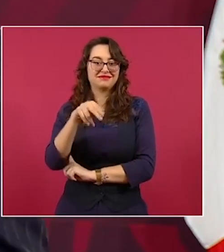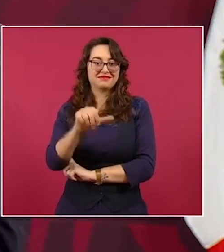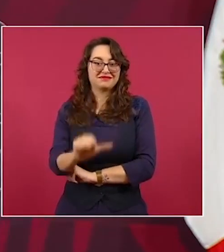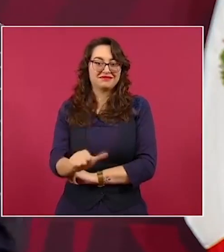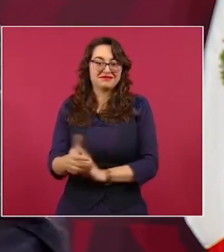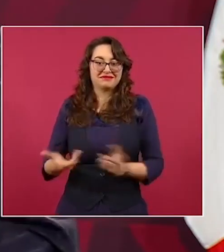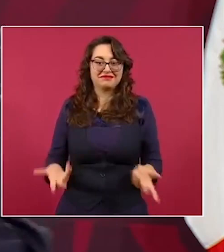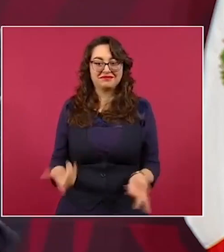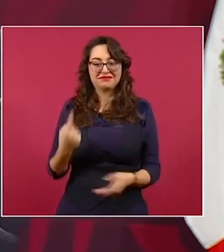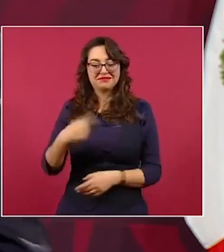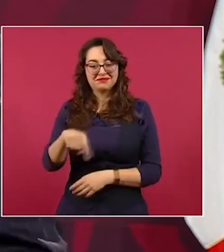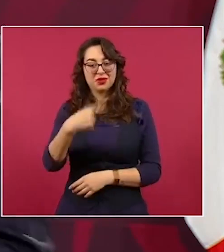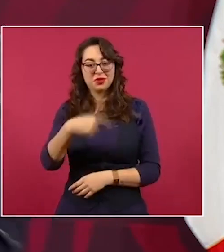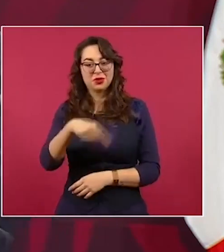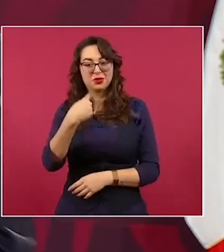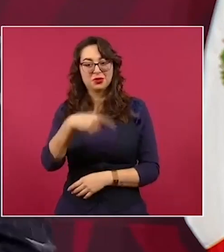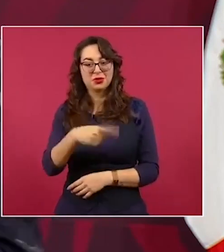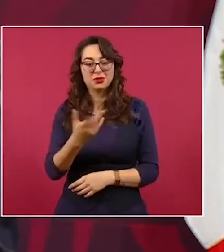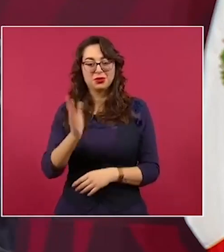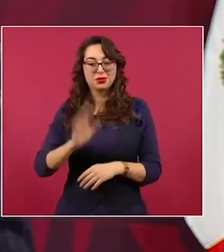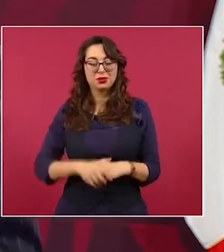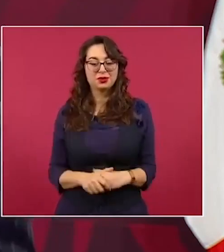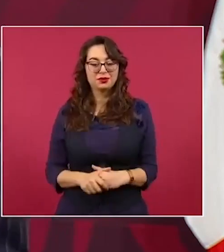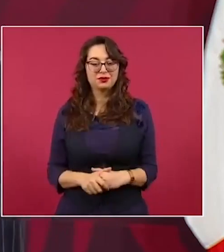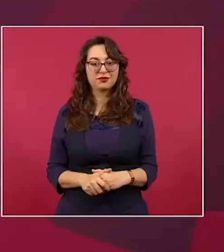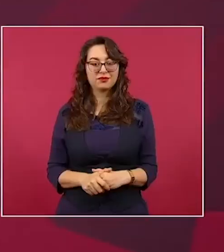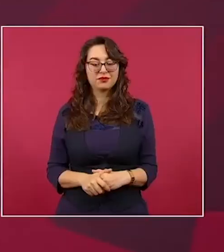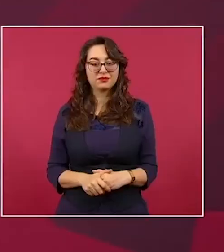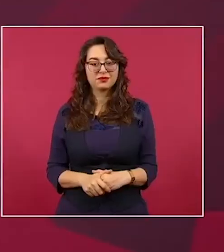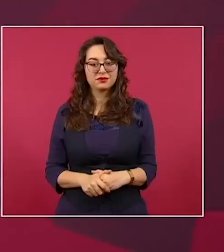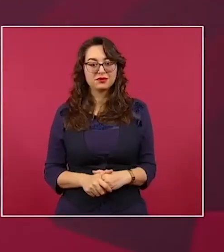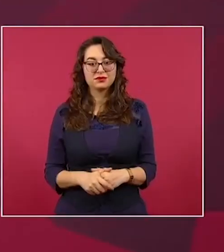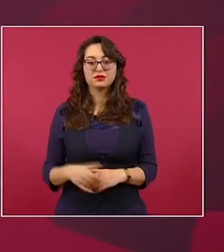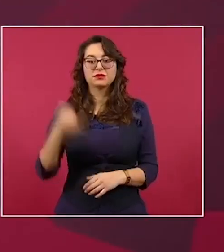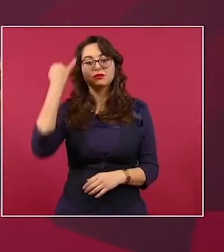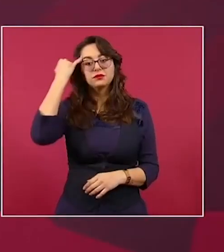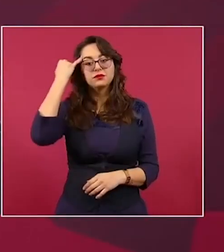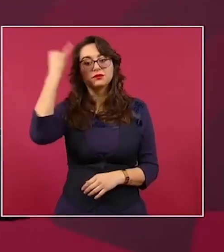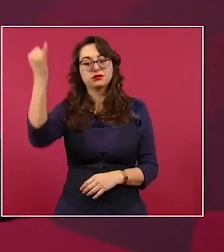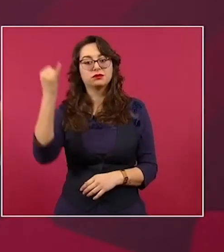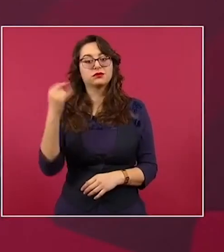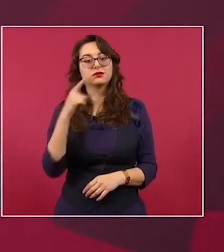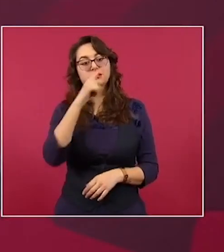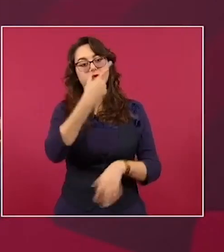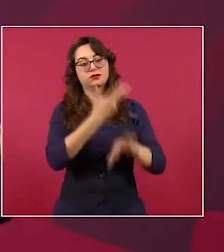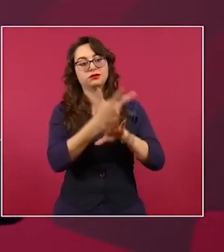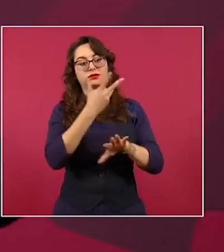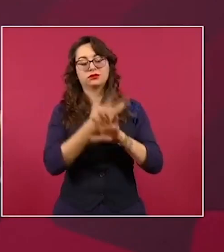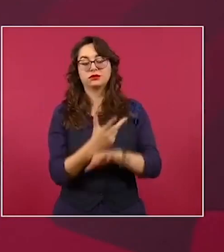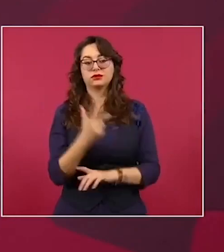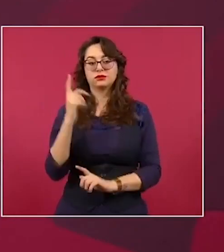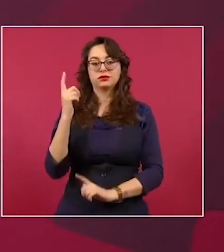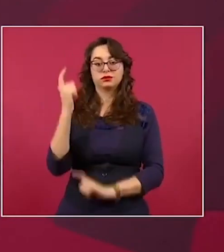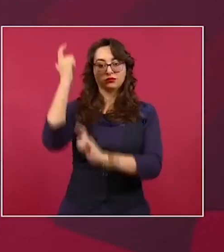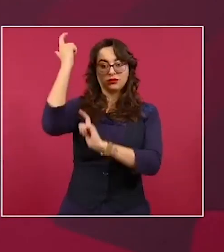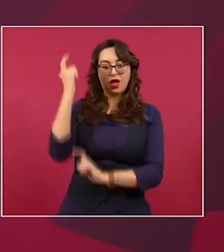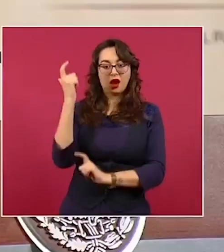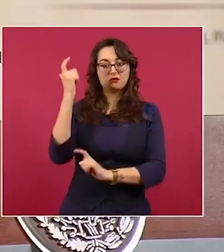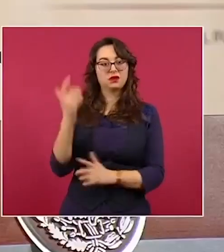les hizo la entrega de armamento y la intromisión